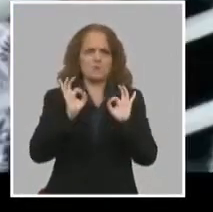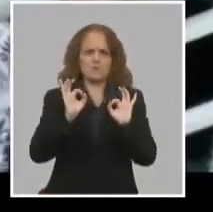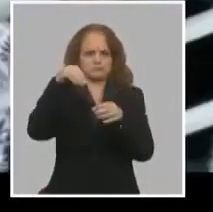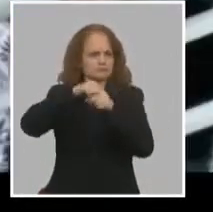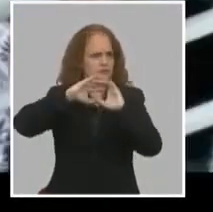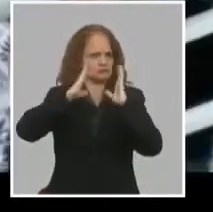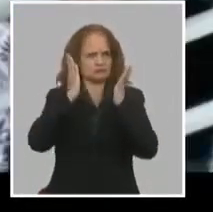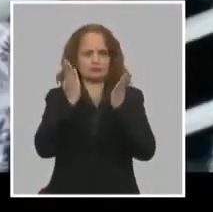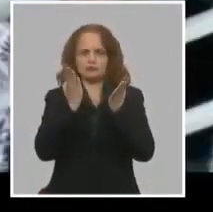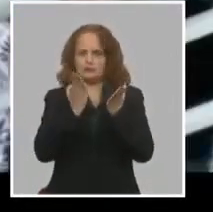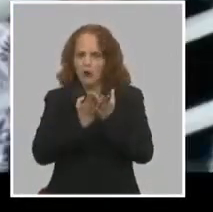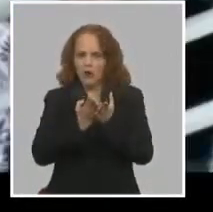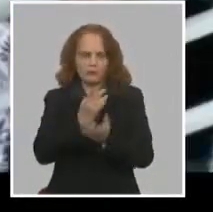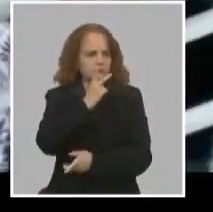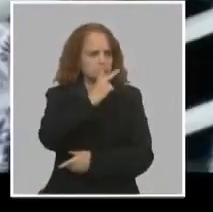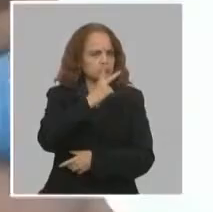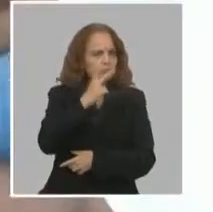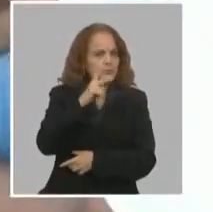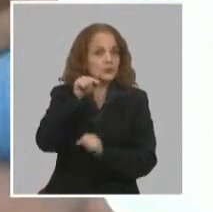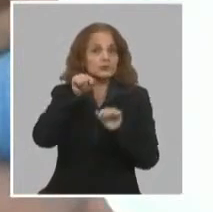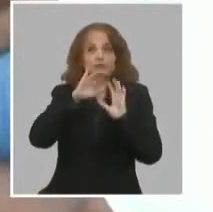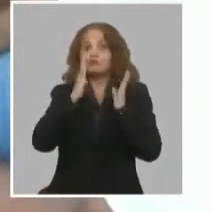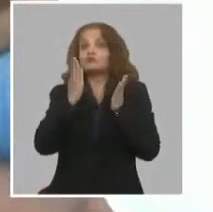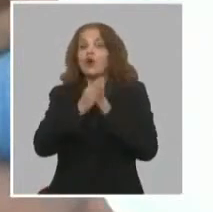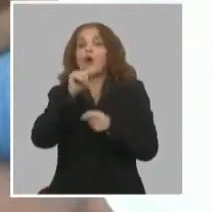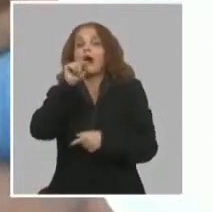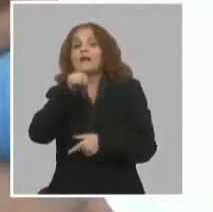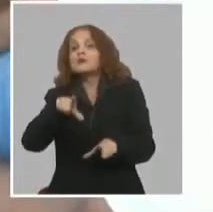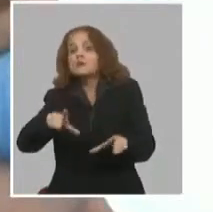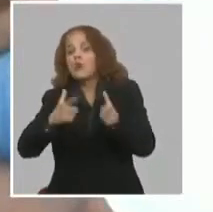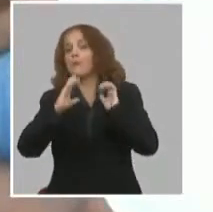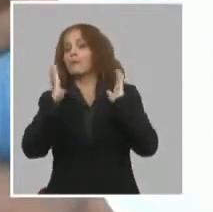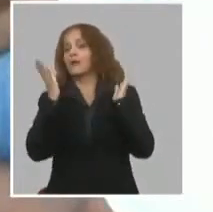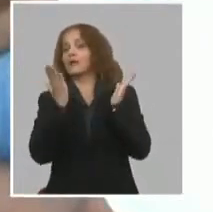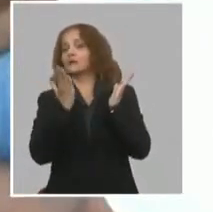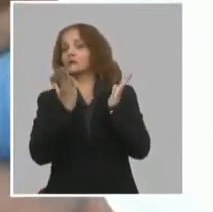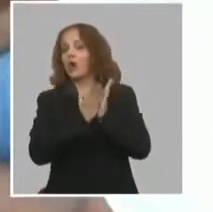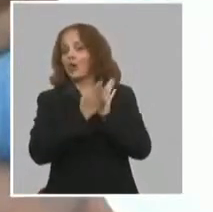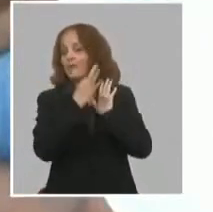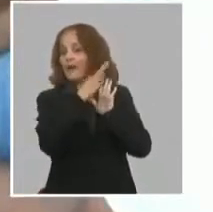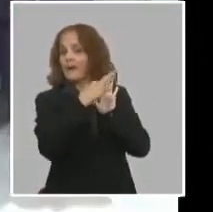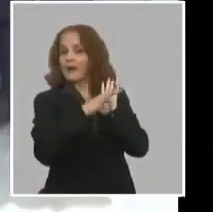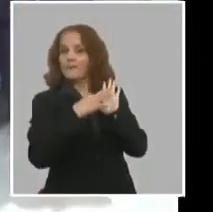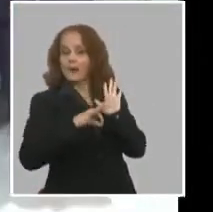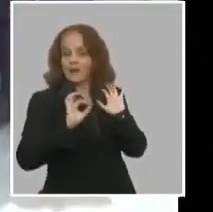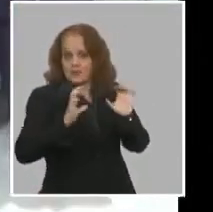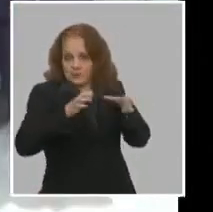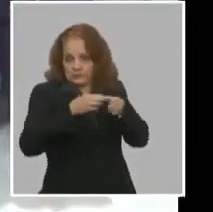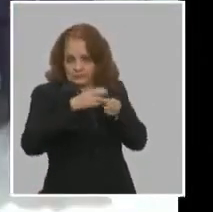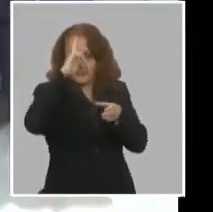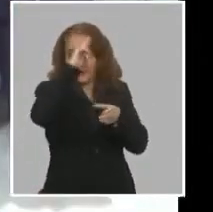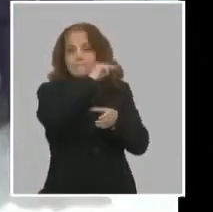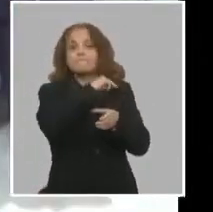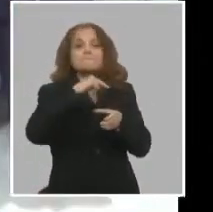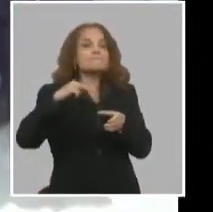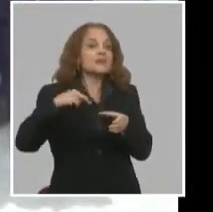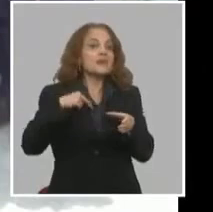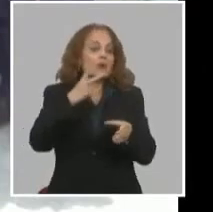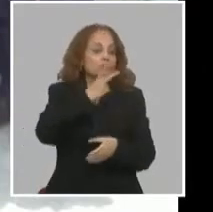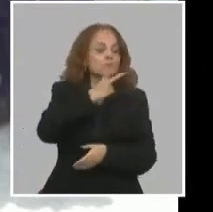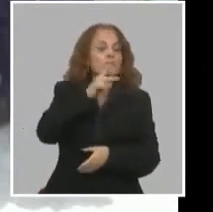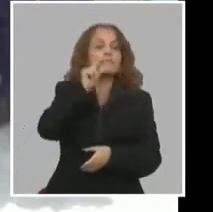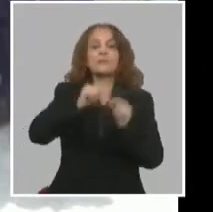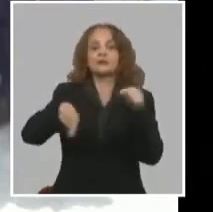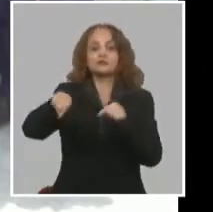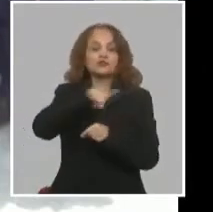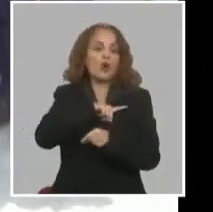integral, respondiendo a los principios de la Brigada Henry Reef para las situaciones de desastre, un hospital